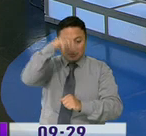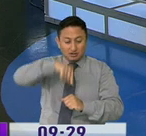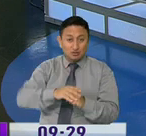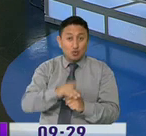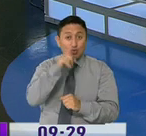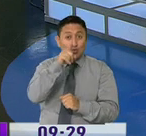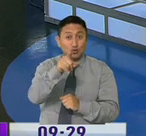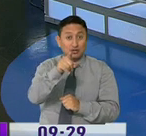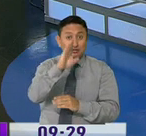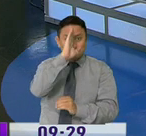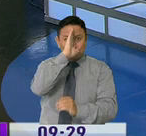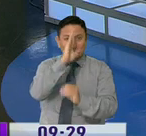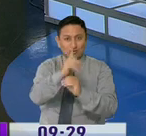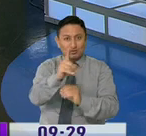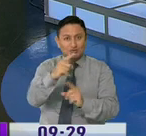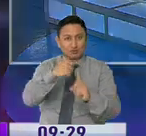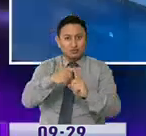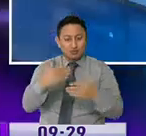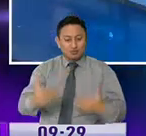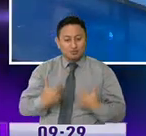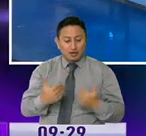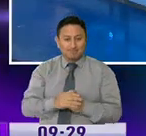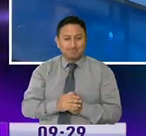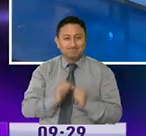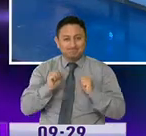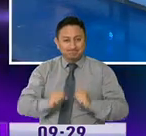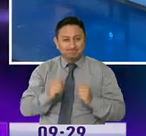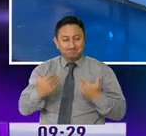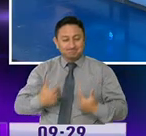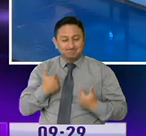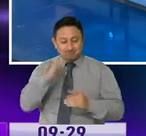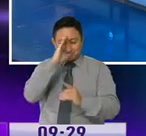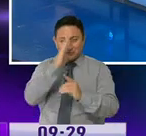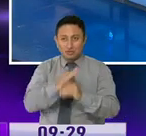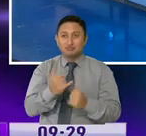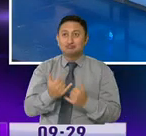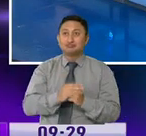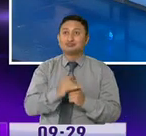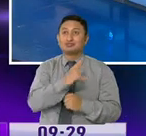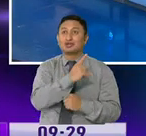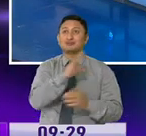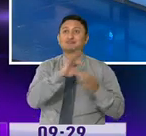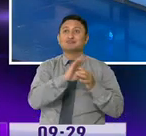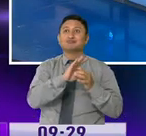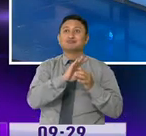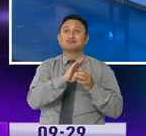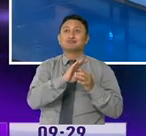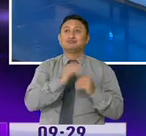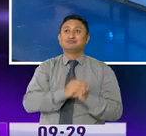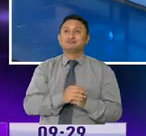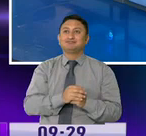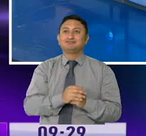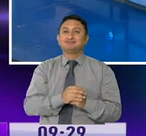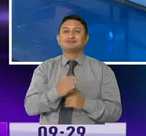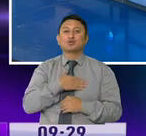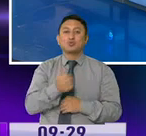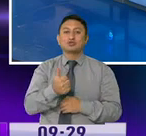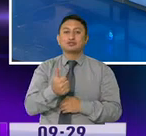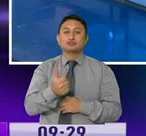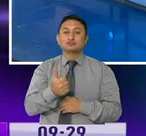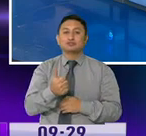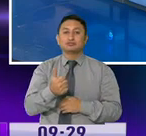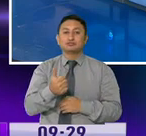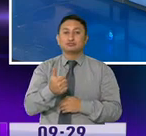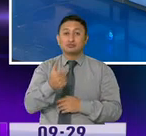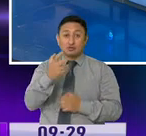el gestor de su propia vida, así que trate de ser felices. En pantalla dividida, compañeros, ¿cómo estamos? No